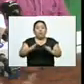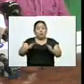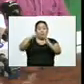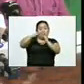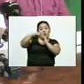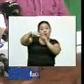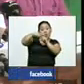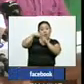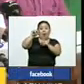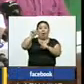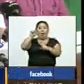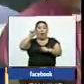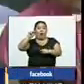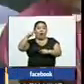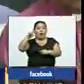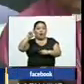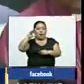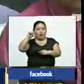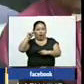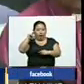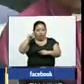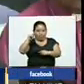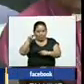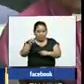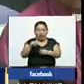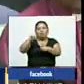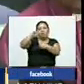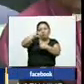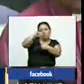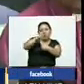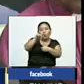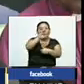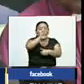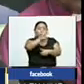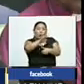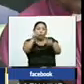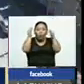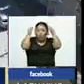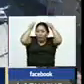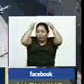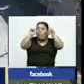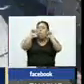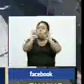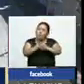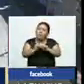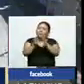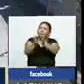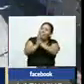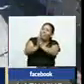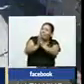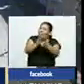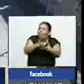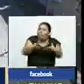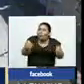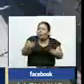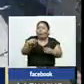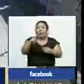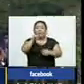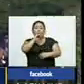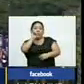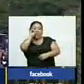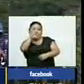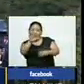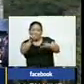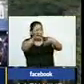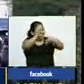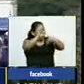anglicana de Centroamérica cierra filas ante la crisis migratoria. Sus obispos piden que se solucione este problema humanitario. Critican algunas